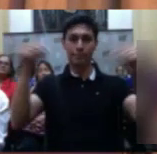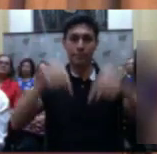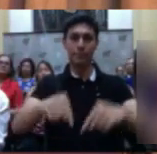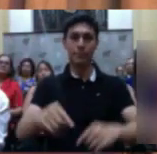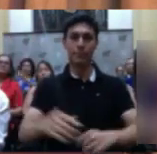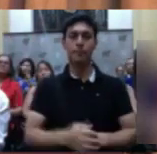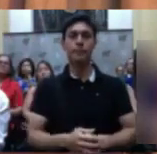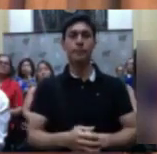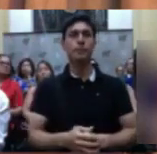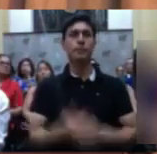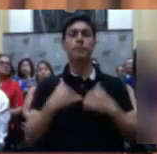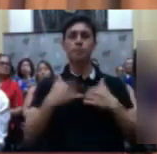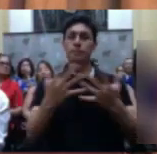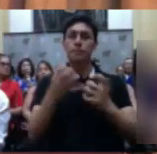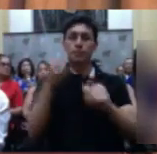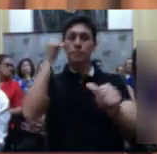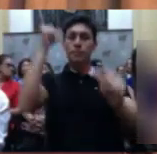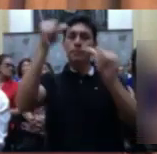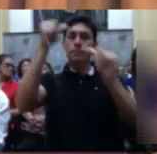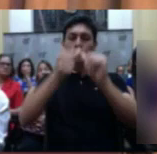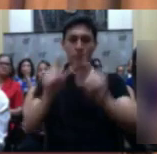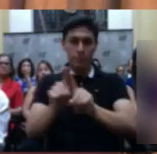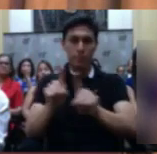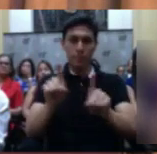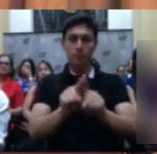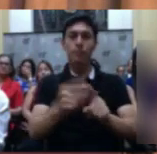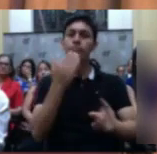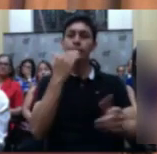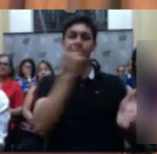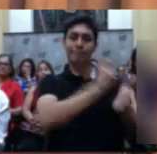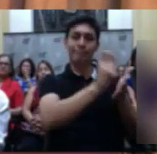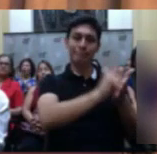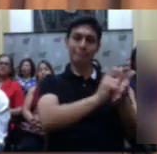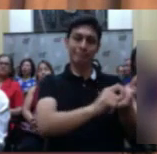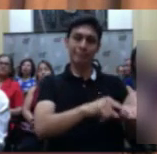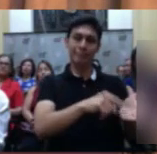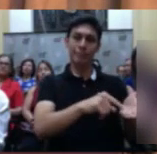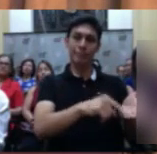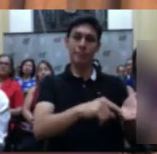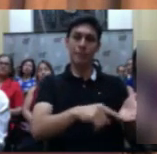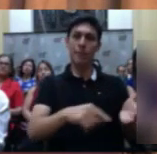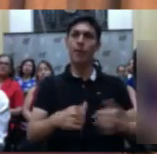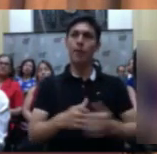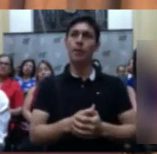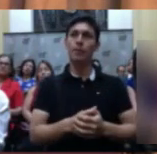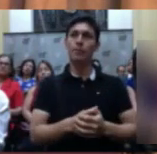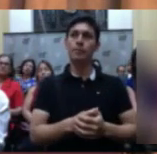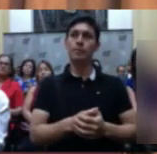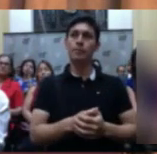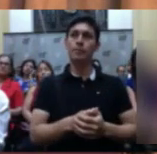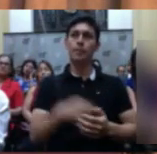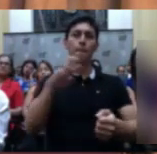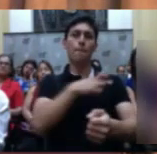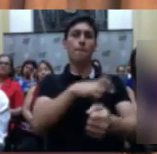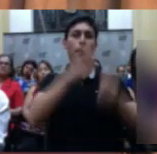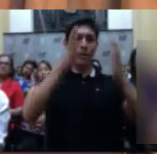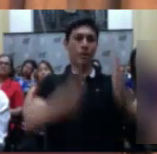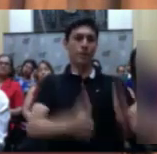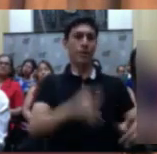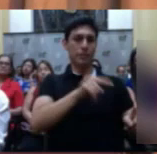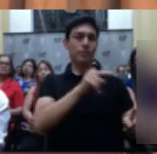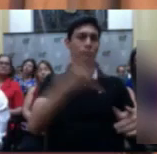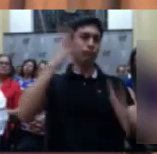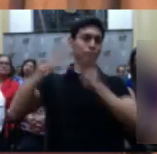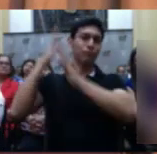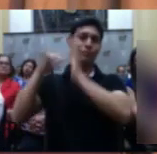Quiero recordar también una frase del escritor Mario Benedetti, a la cual hice referencia hace